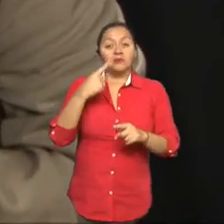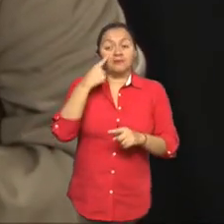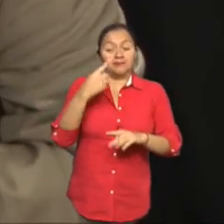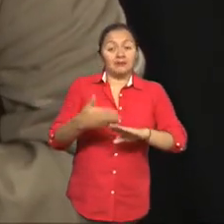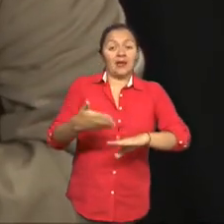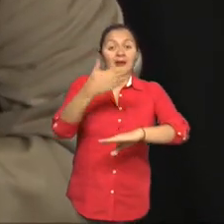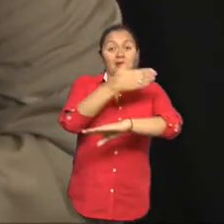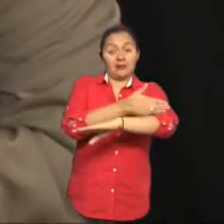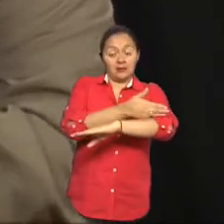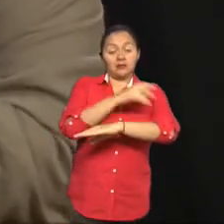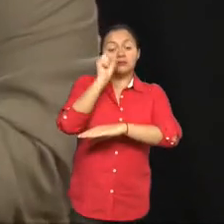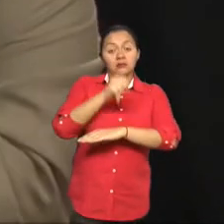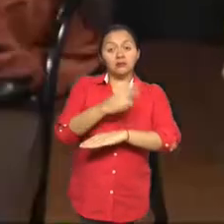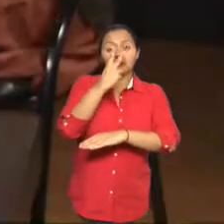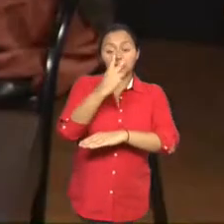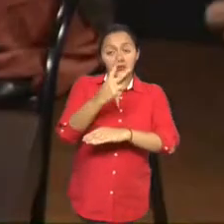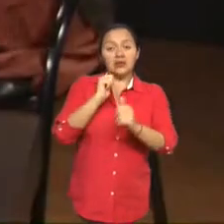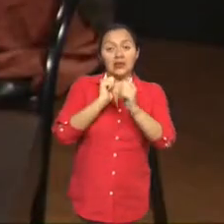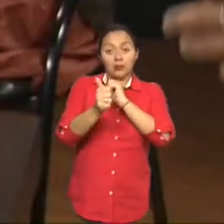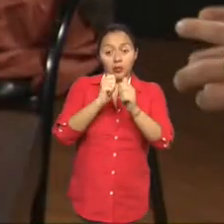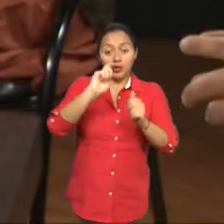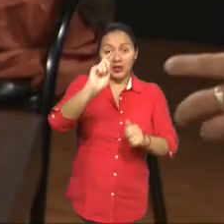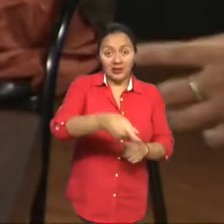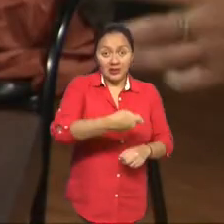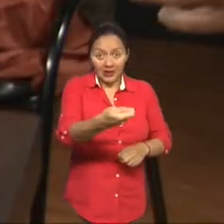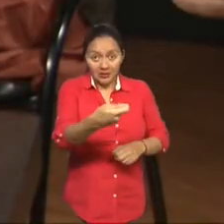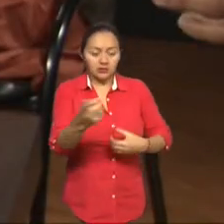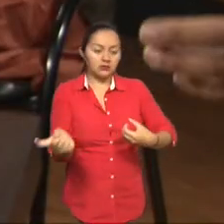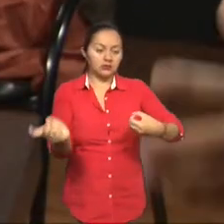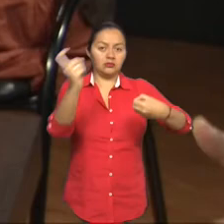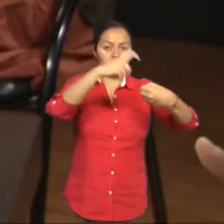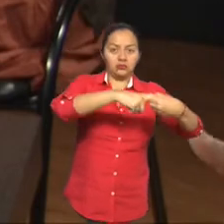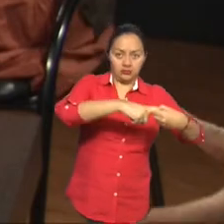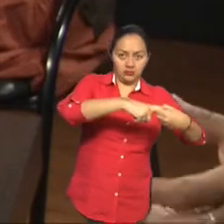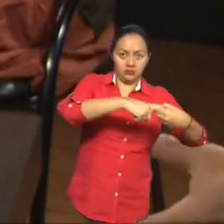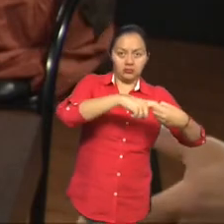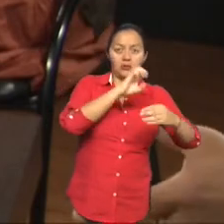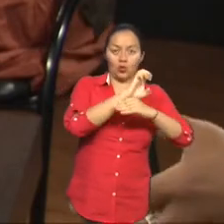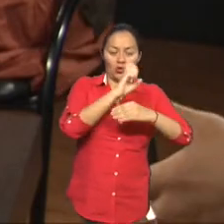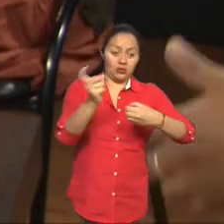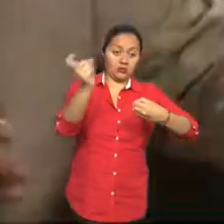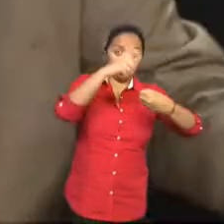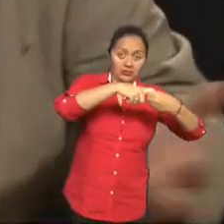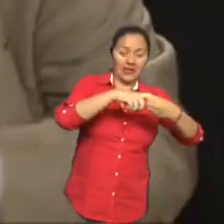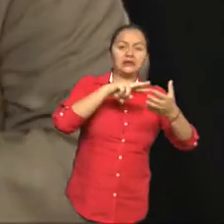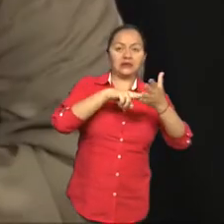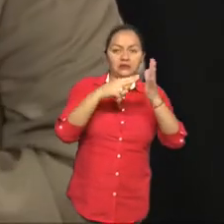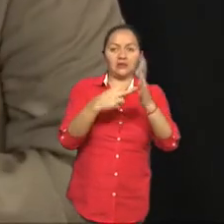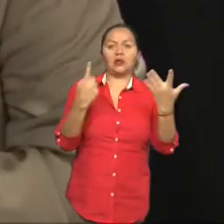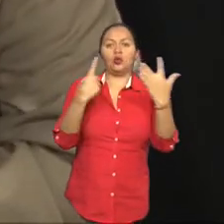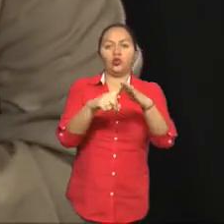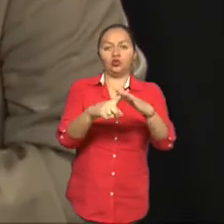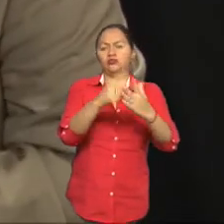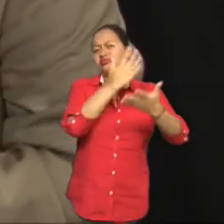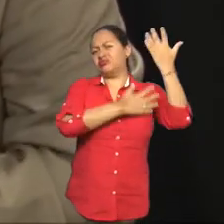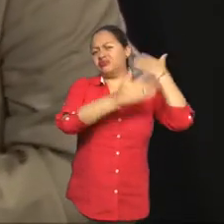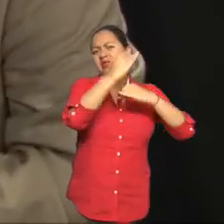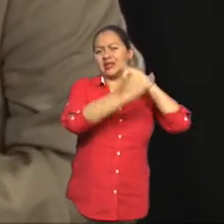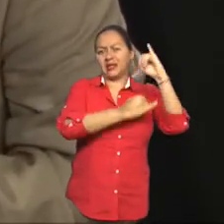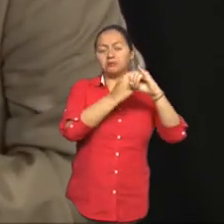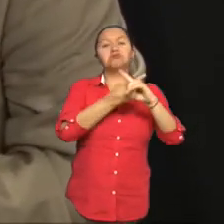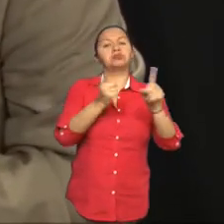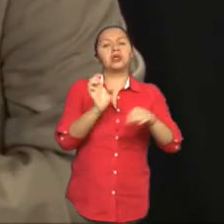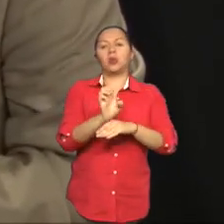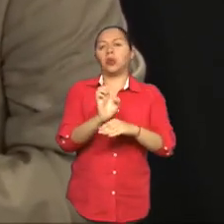momento, deberíamos tener esos deportes regulados por la ecuatoriana. Eso es inclusión y eso se maneja hace años a nivel internacional.